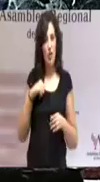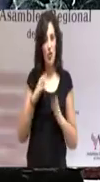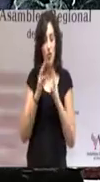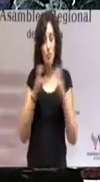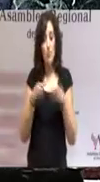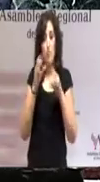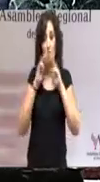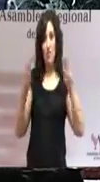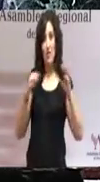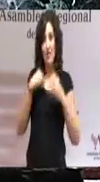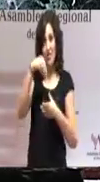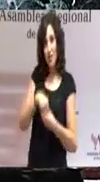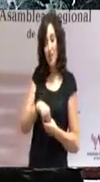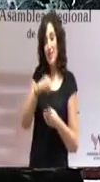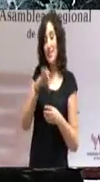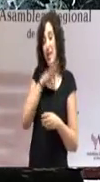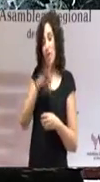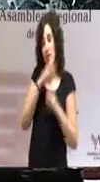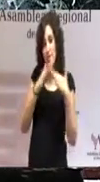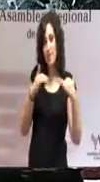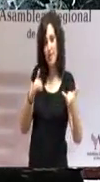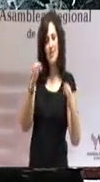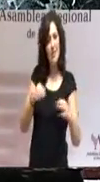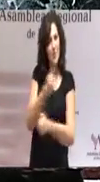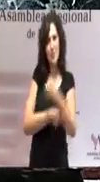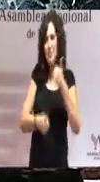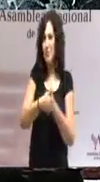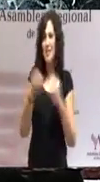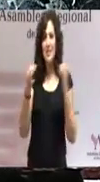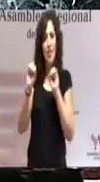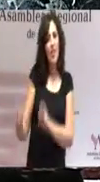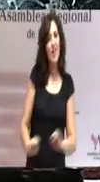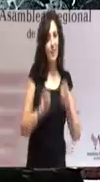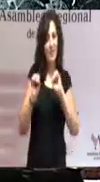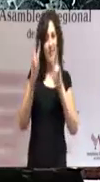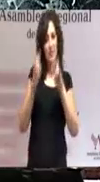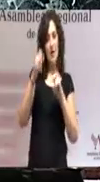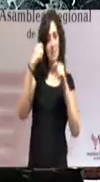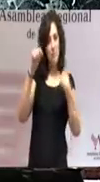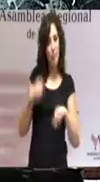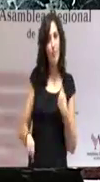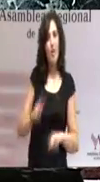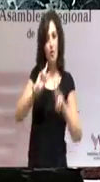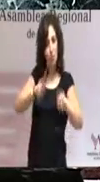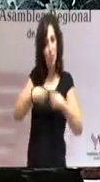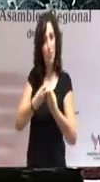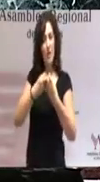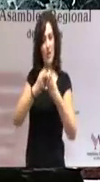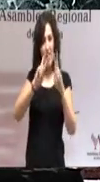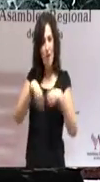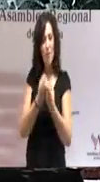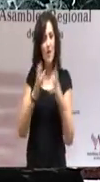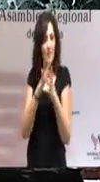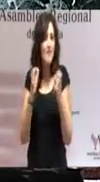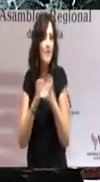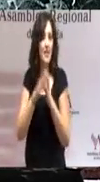parlamentario, señorías, siempre antepondrá la defensa, la modificación, la reforma ambiciosa